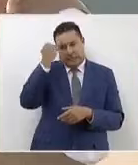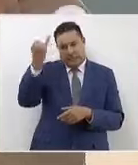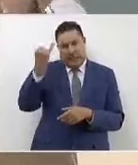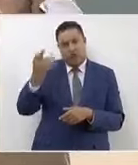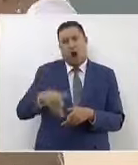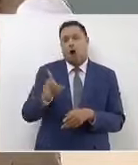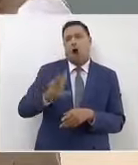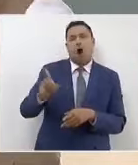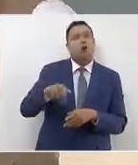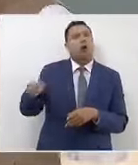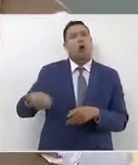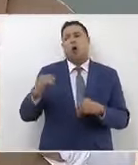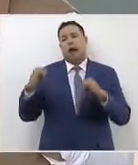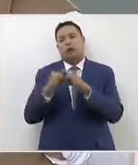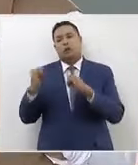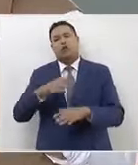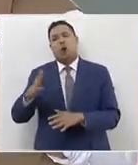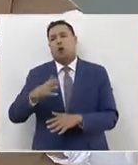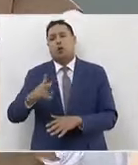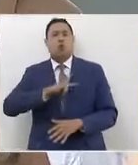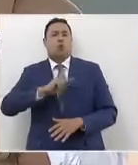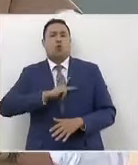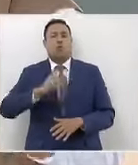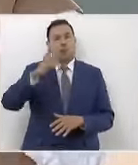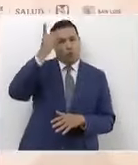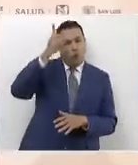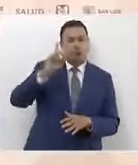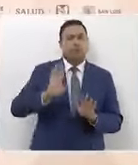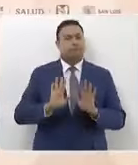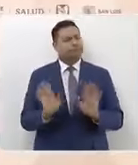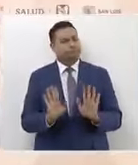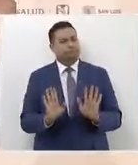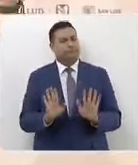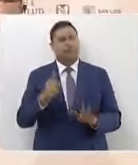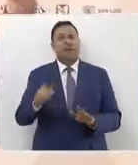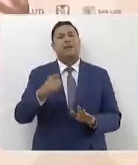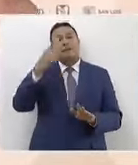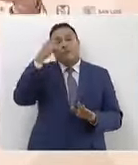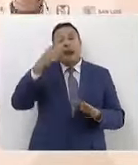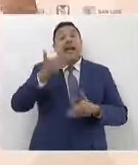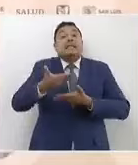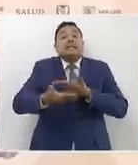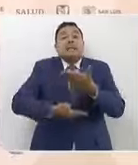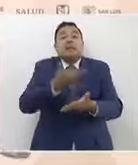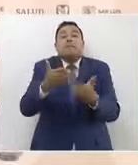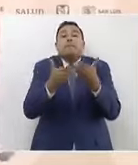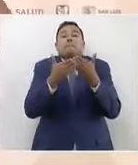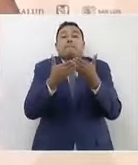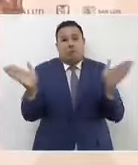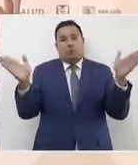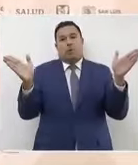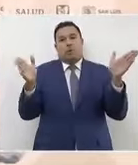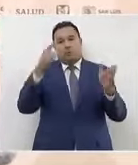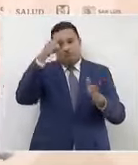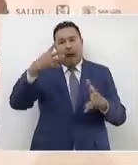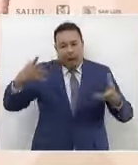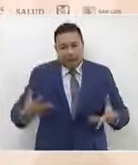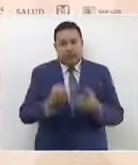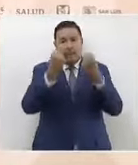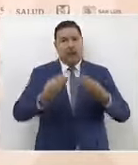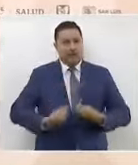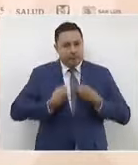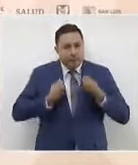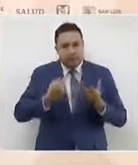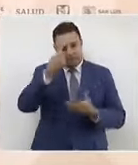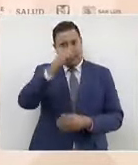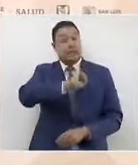que el poder y las instituciones son patrimonio de alguien. No, son espacios para el servicio de las personas, para salvar vidas, para procurar la